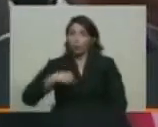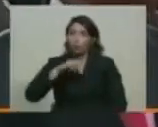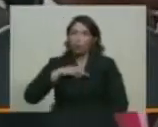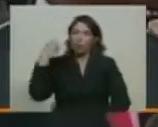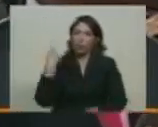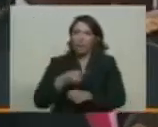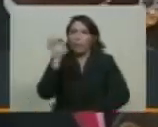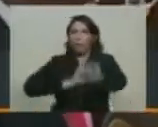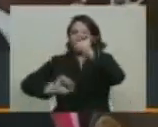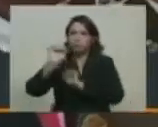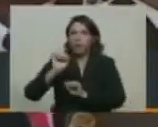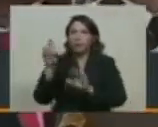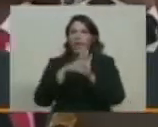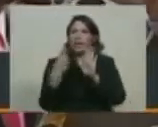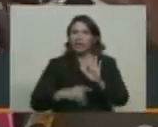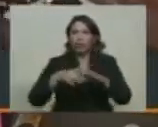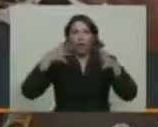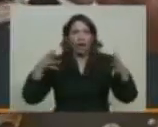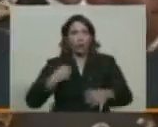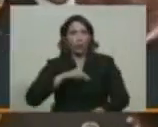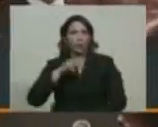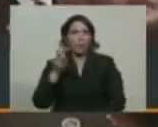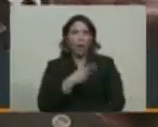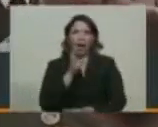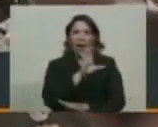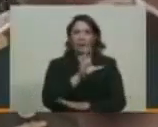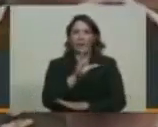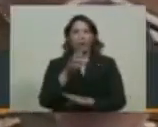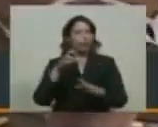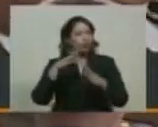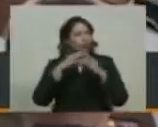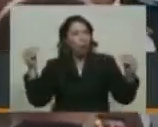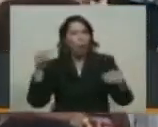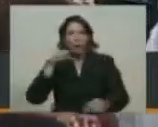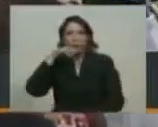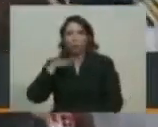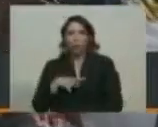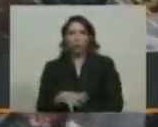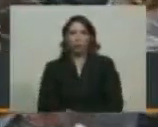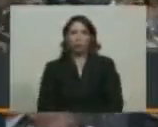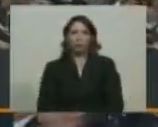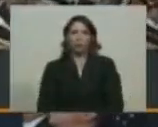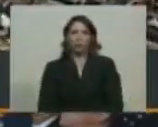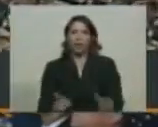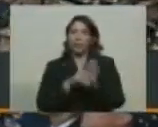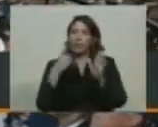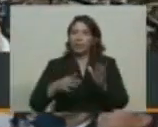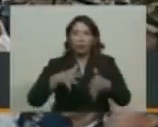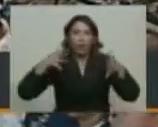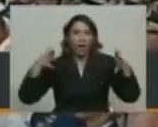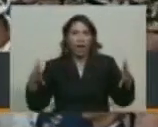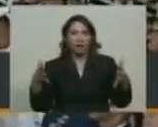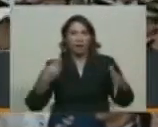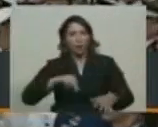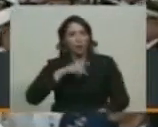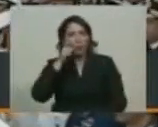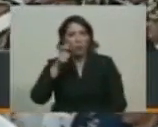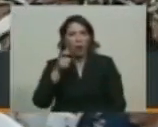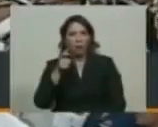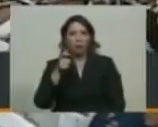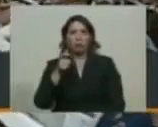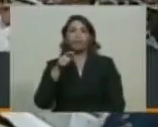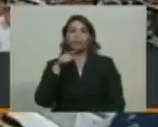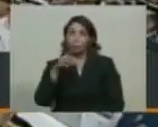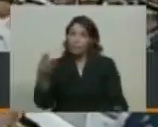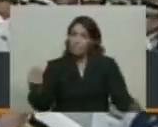el derecho más grande que tiene nuestra patria en toda su historia, el derecho más grande que tiene nuestro pueblo, que es a